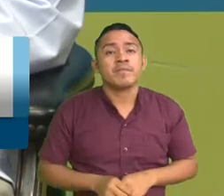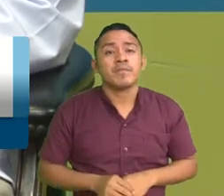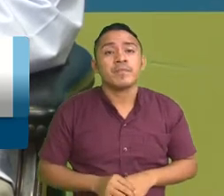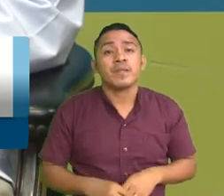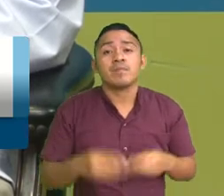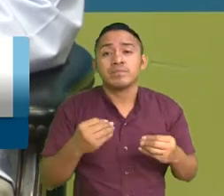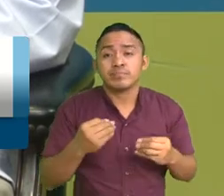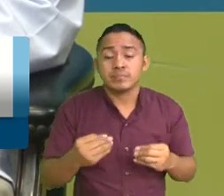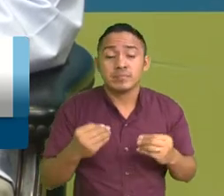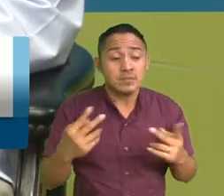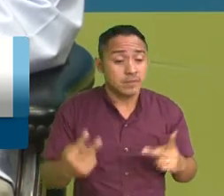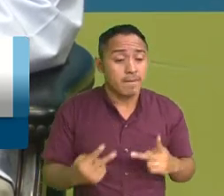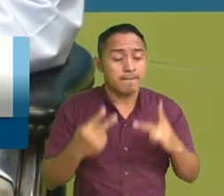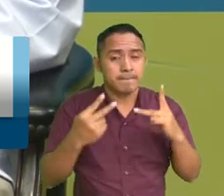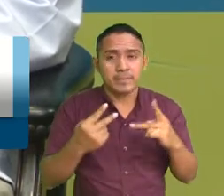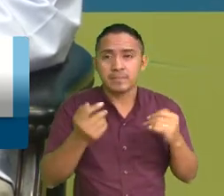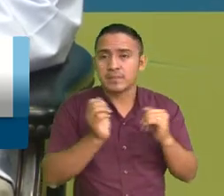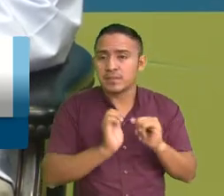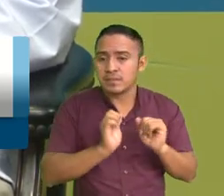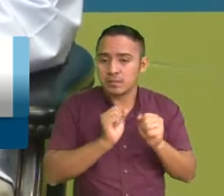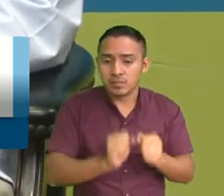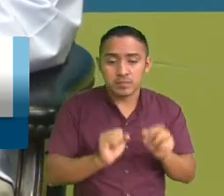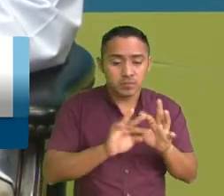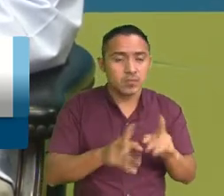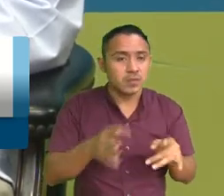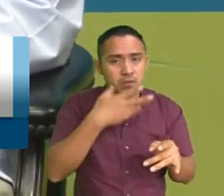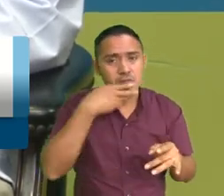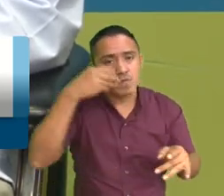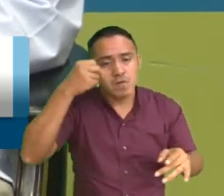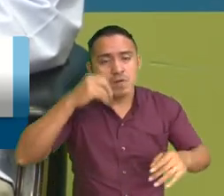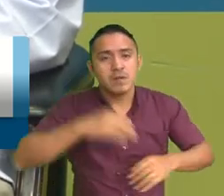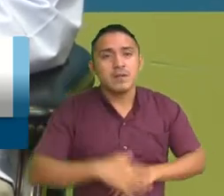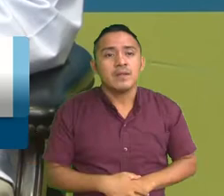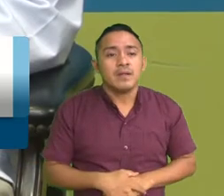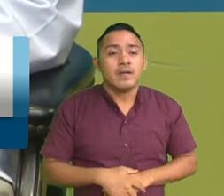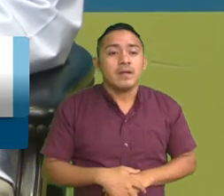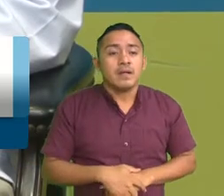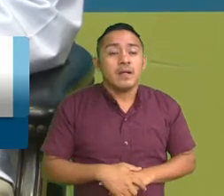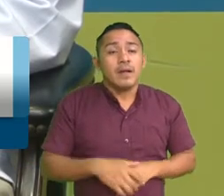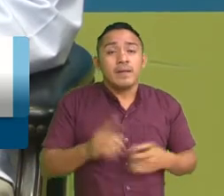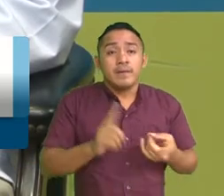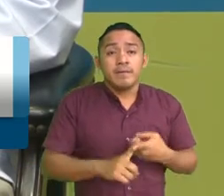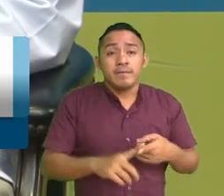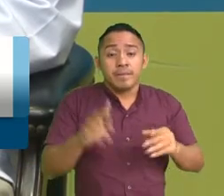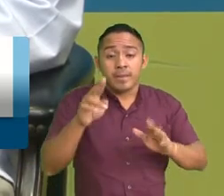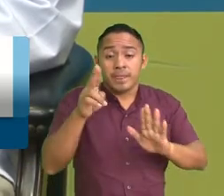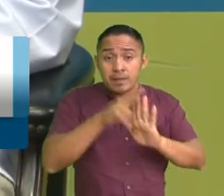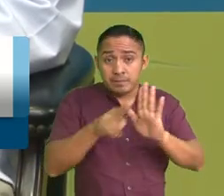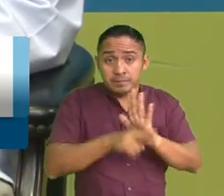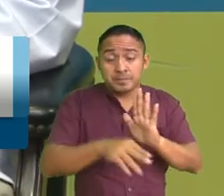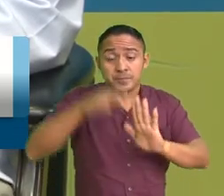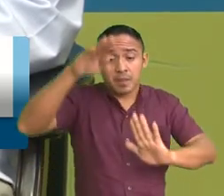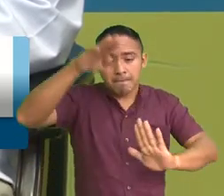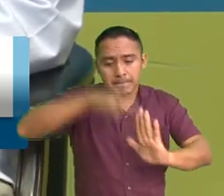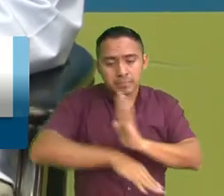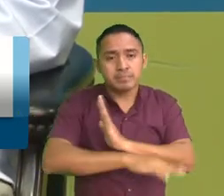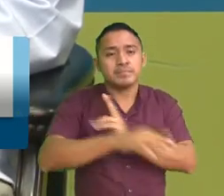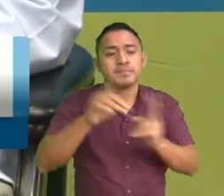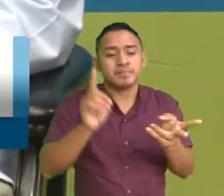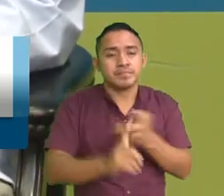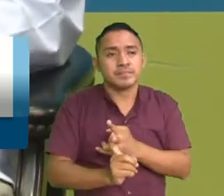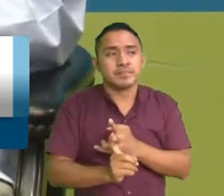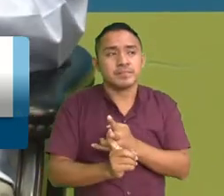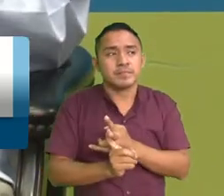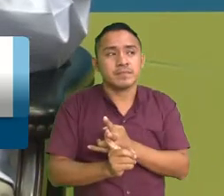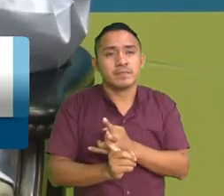afecta mucho la calidad de vida de los niños y de los adolescentes, enormemente. El rendimiento escolar, el rendimiento académico, se ponen